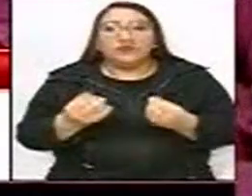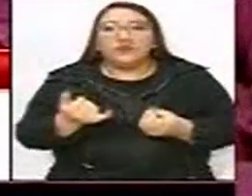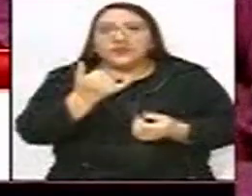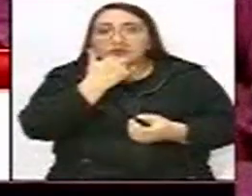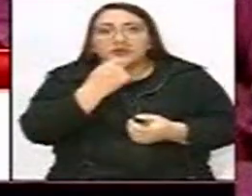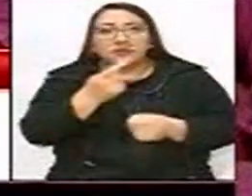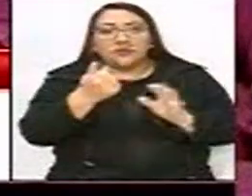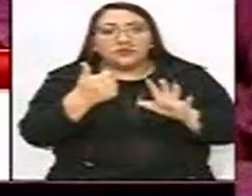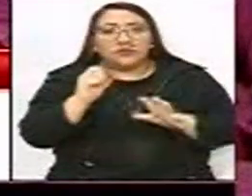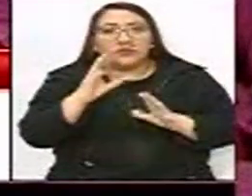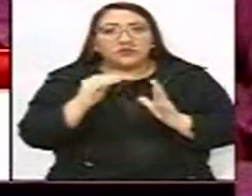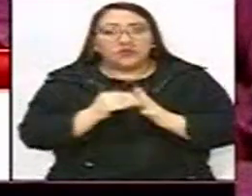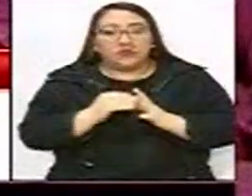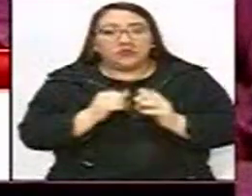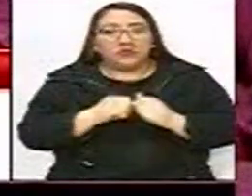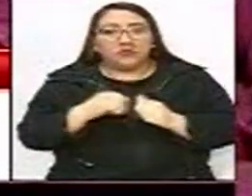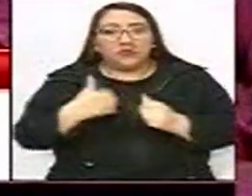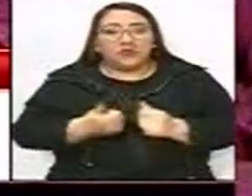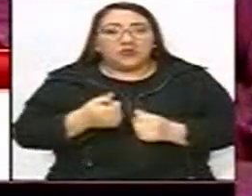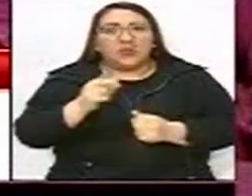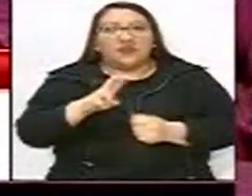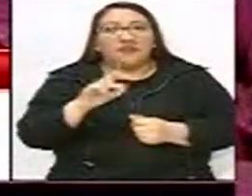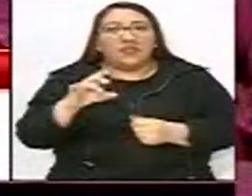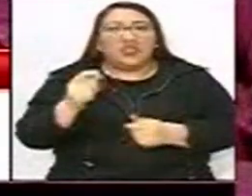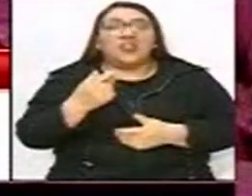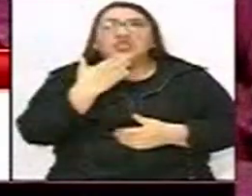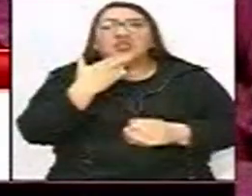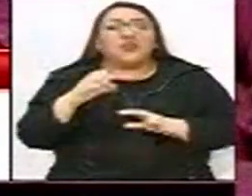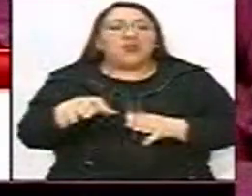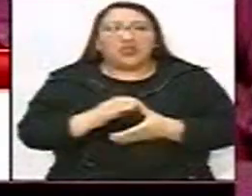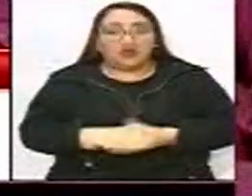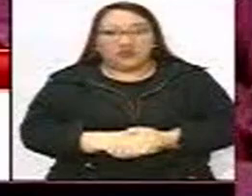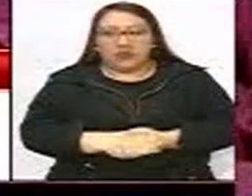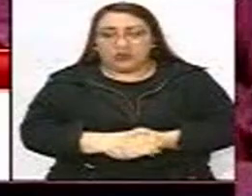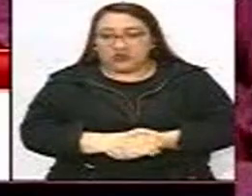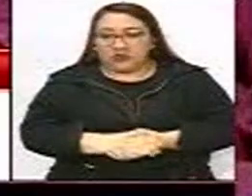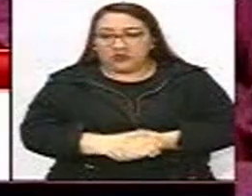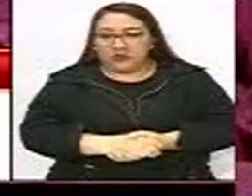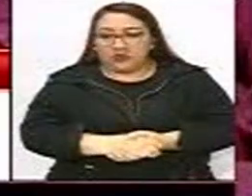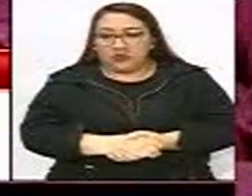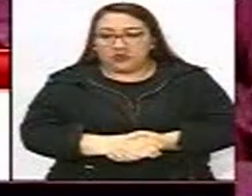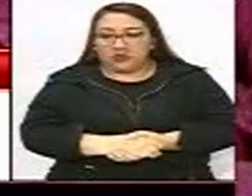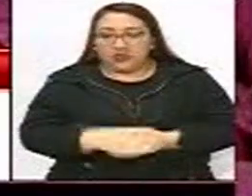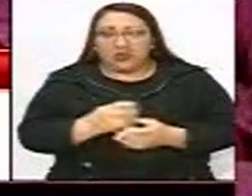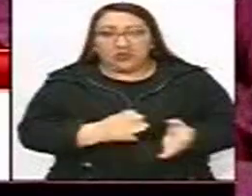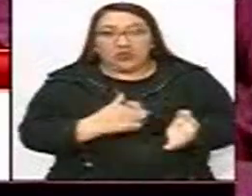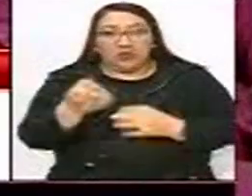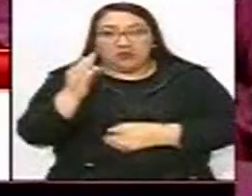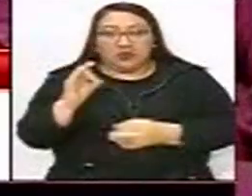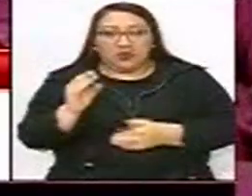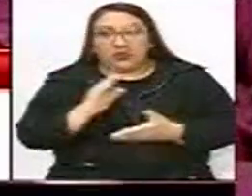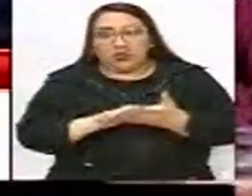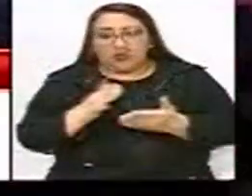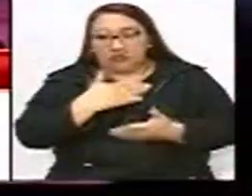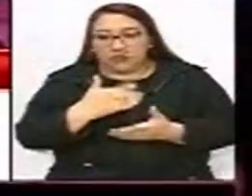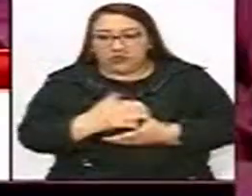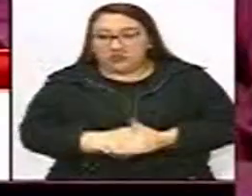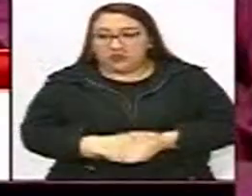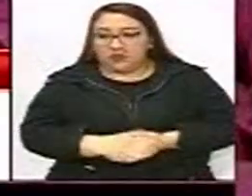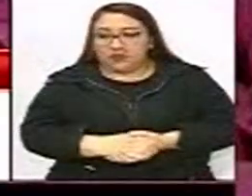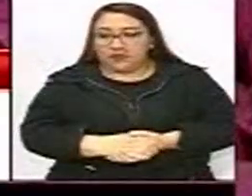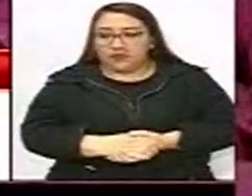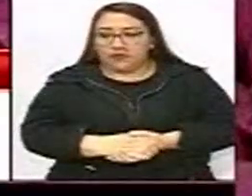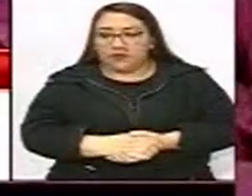de 160 millones en la gestión de la señora Villarán, qué lo generó y por qué se ha llegado a esa cuantía, presidente, y disculpe la interrupción, por